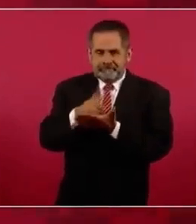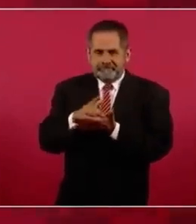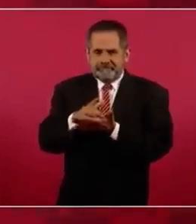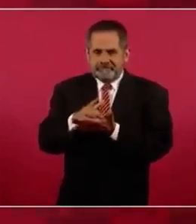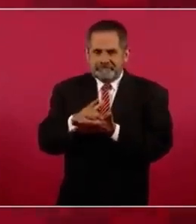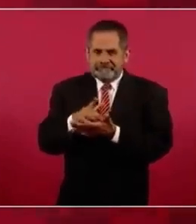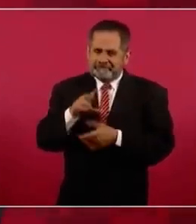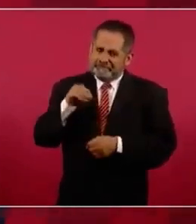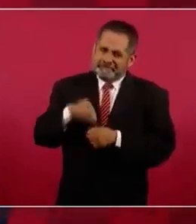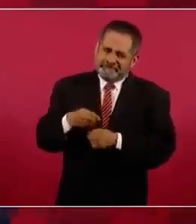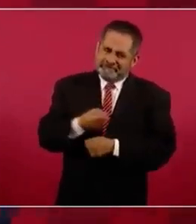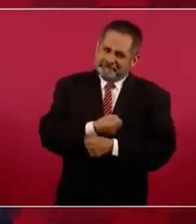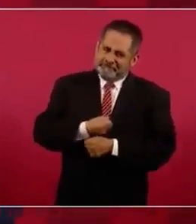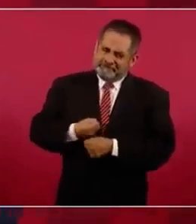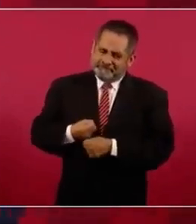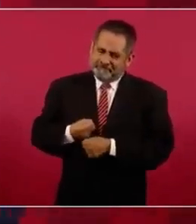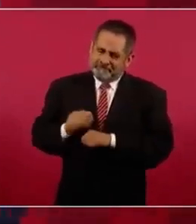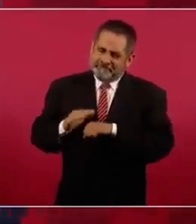una fase superior